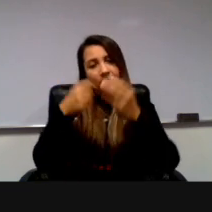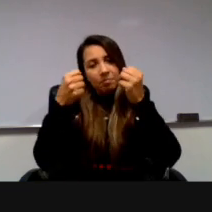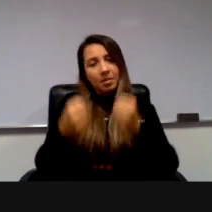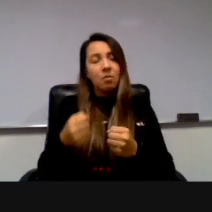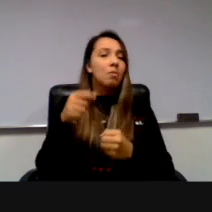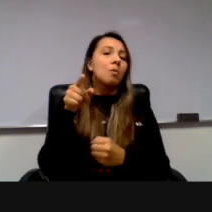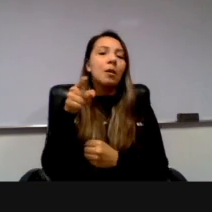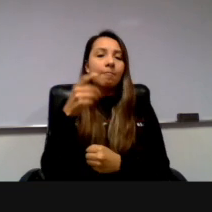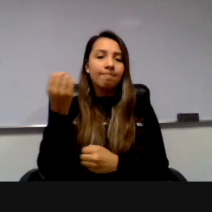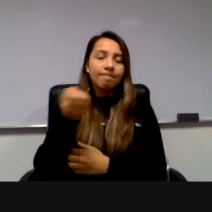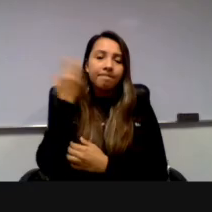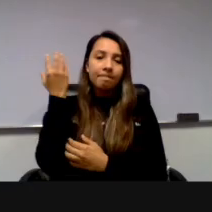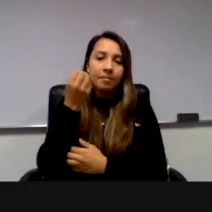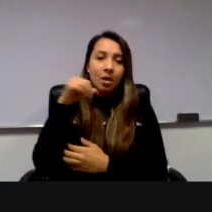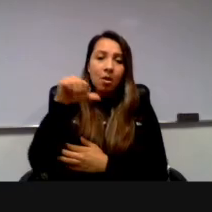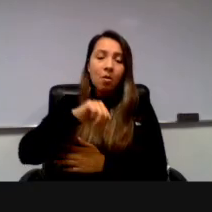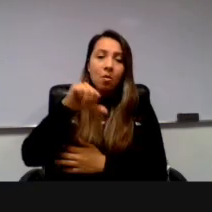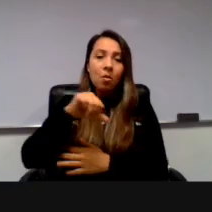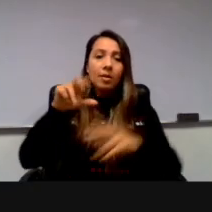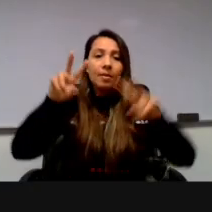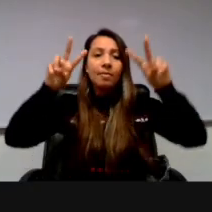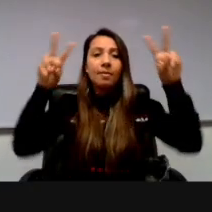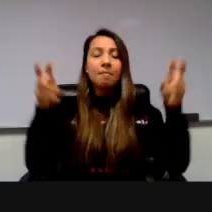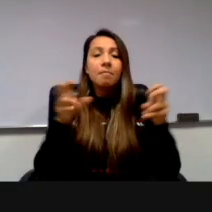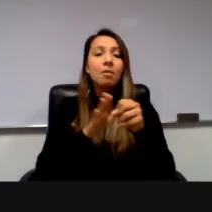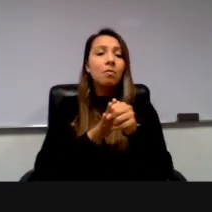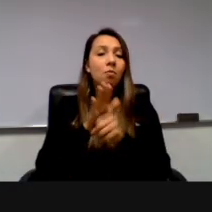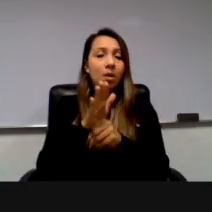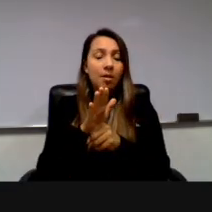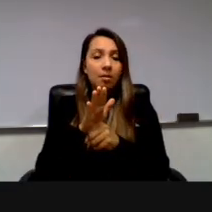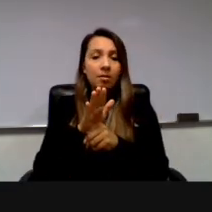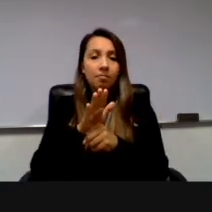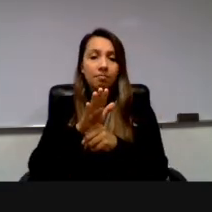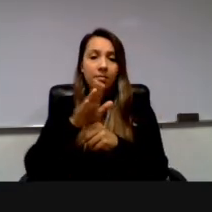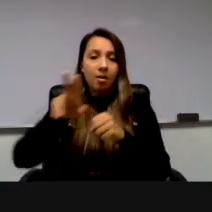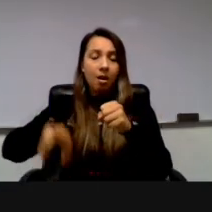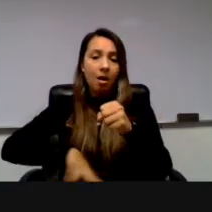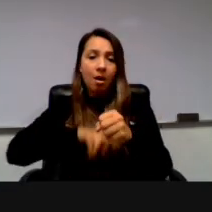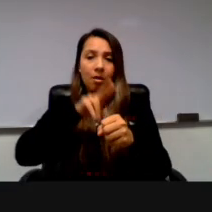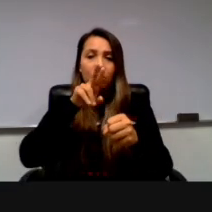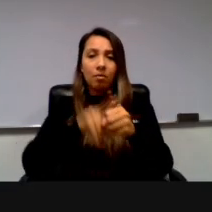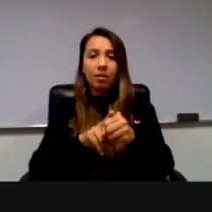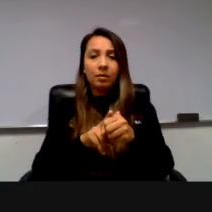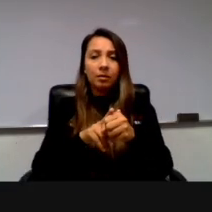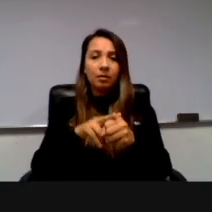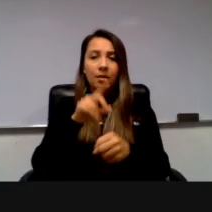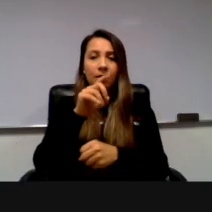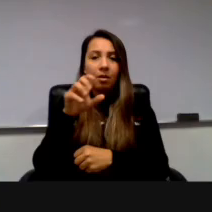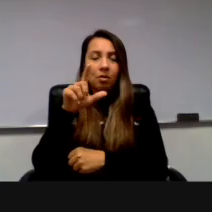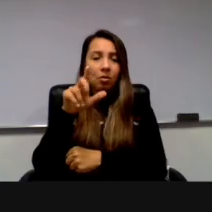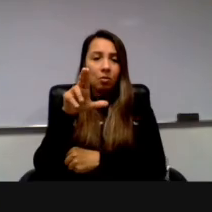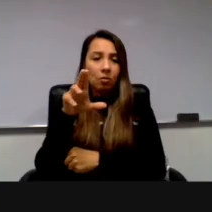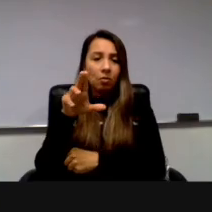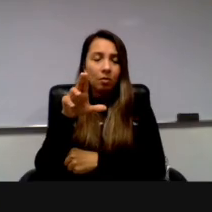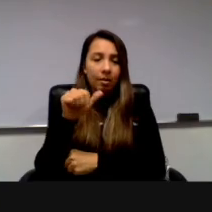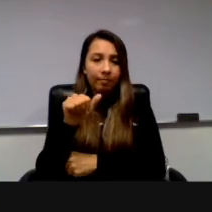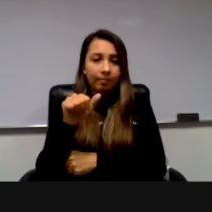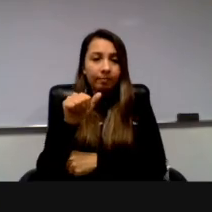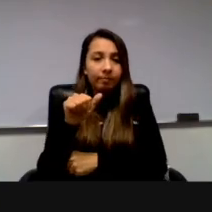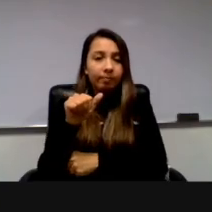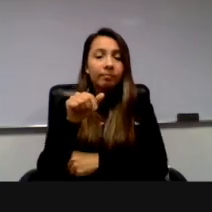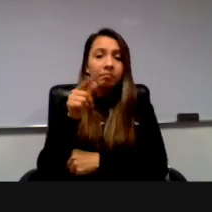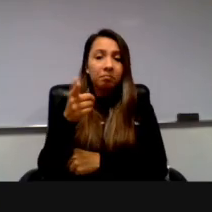hoy. Y la conferencia de hoy lleva por título La naturaleza inacabada de Luca. Entonces, pues sin más, por